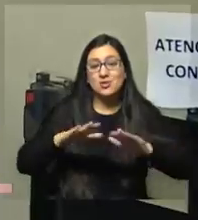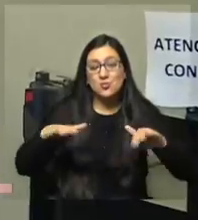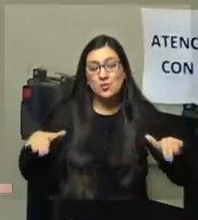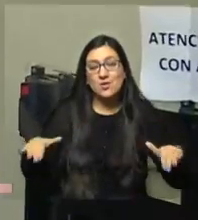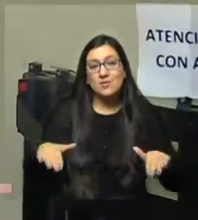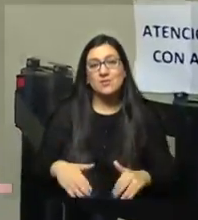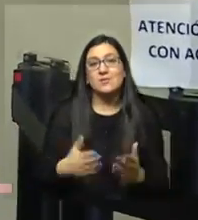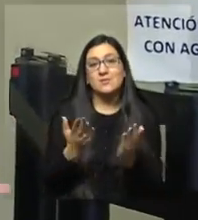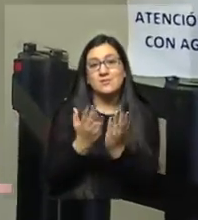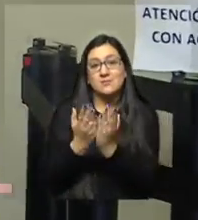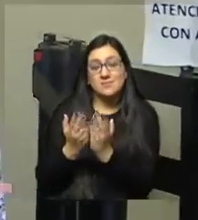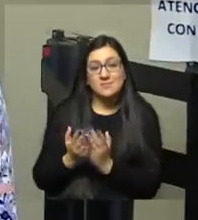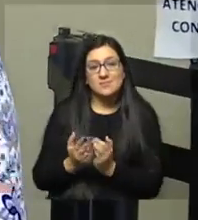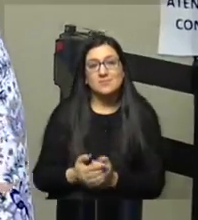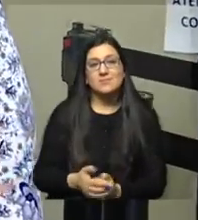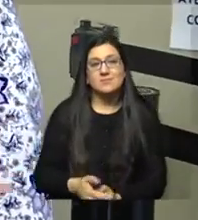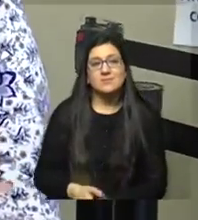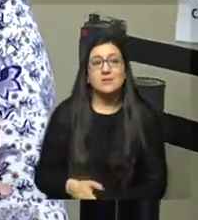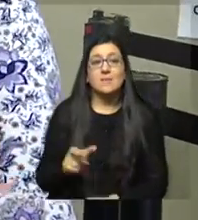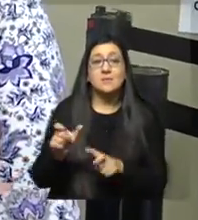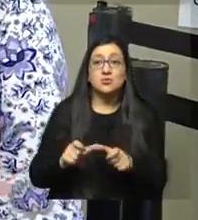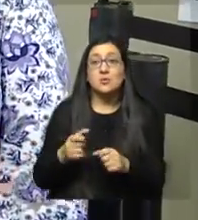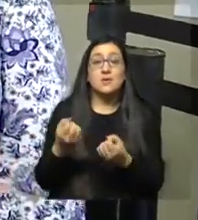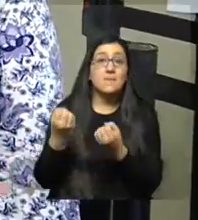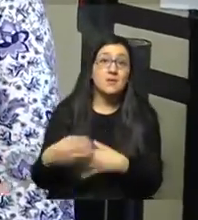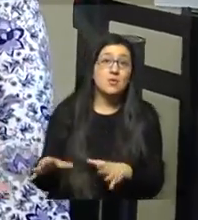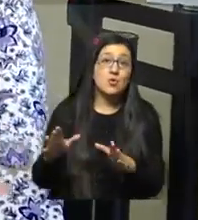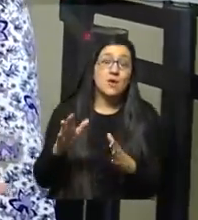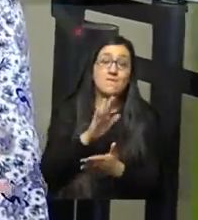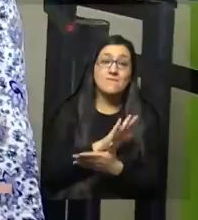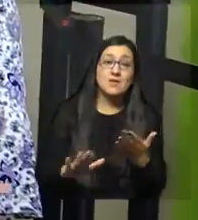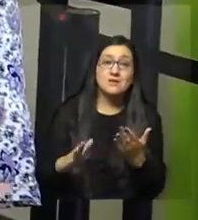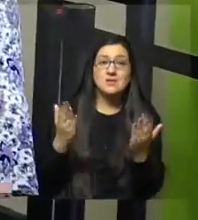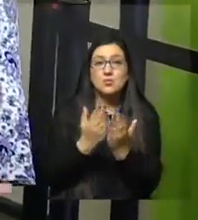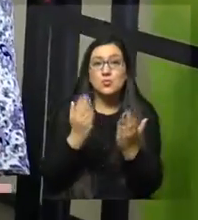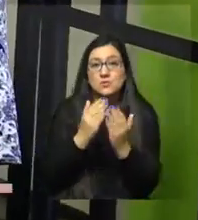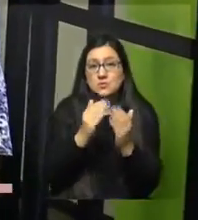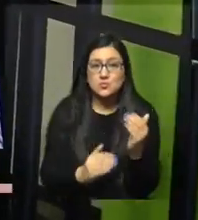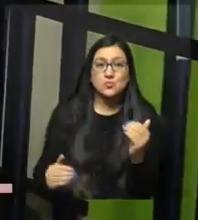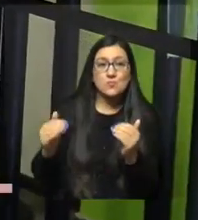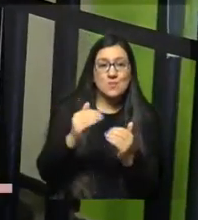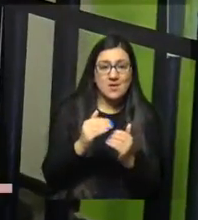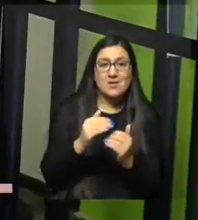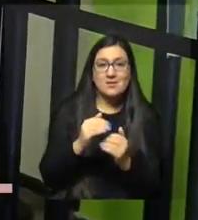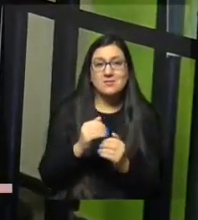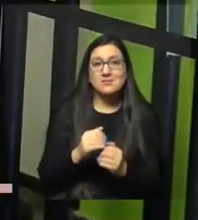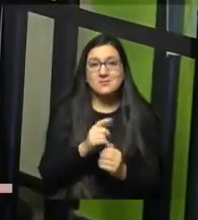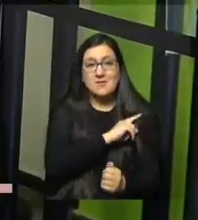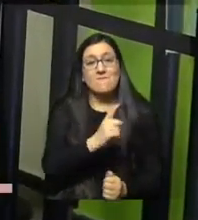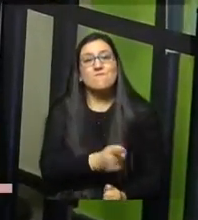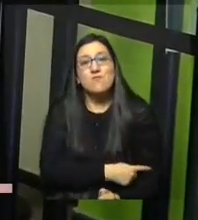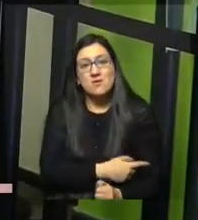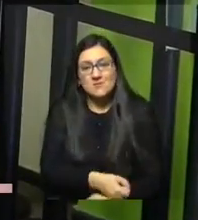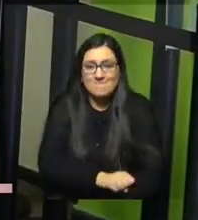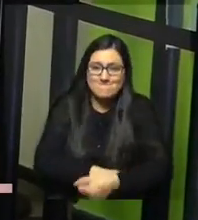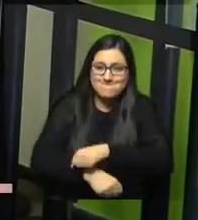tener posibilidades, bueno, aquellos que no hayan perdido la beca, si estudian y se superan y si le meten de tener una revancha, si se quiere. Así que, bueno,